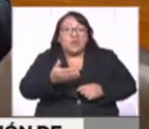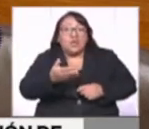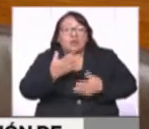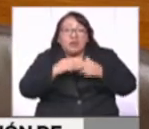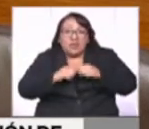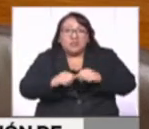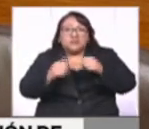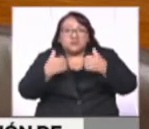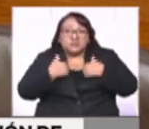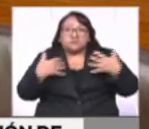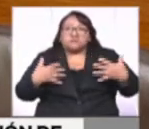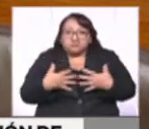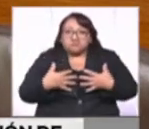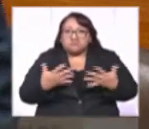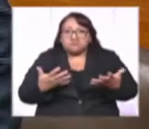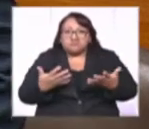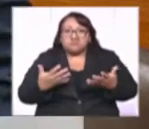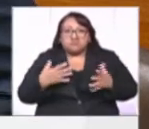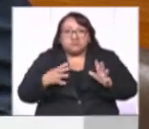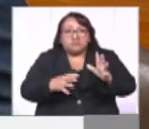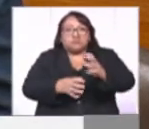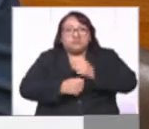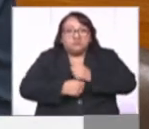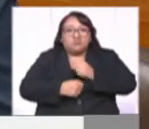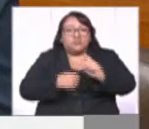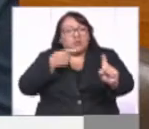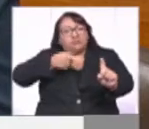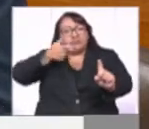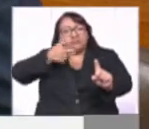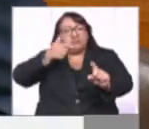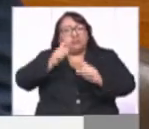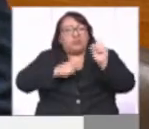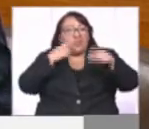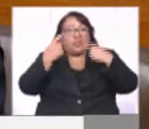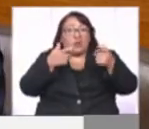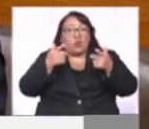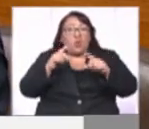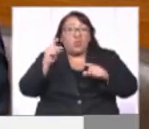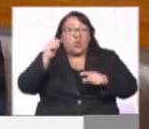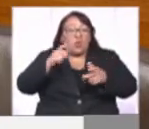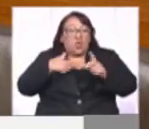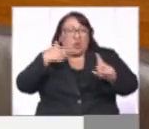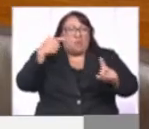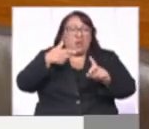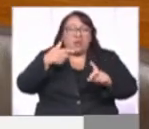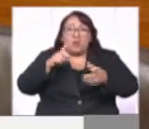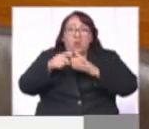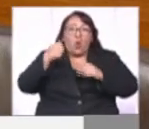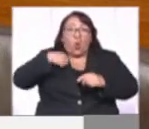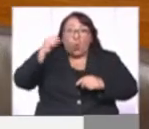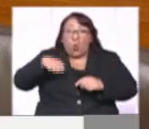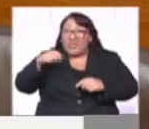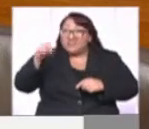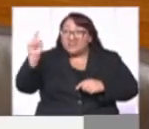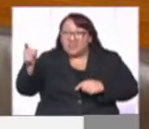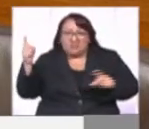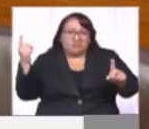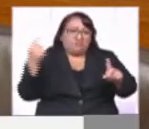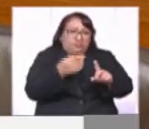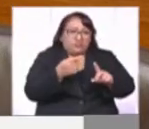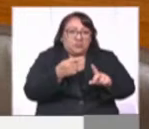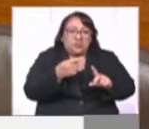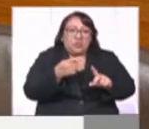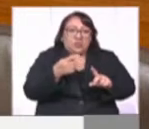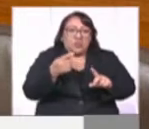seguir teniendo miedo de capturar y abatir a los delincuentes cuando los jueces, en vez de poner a los delincuentes en la